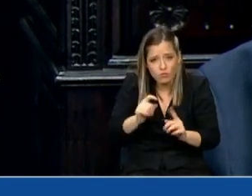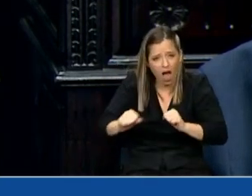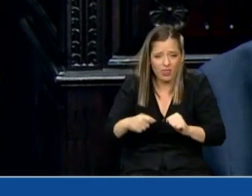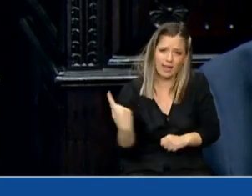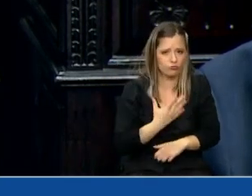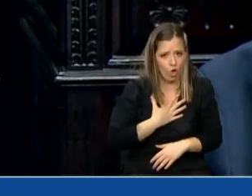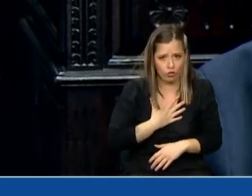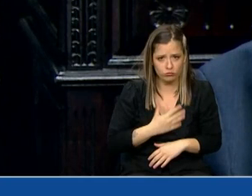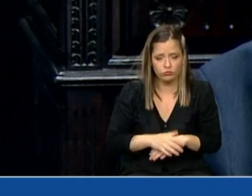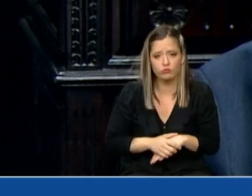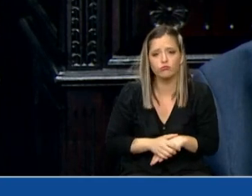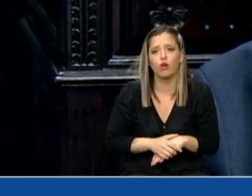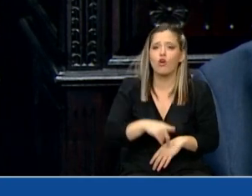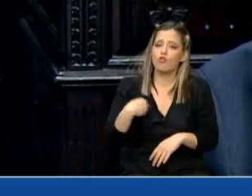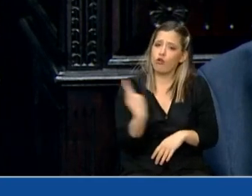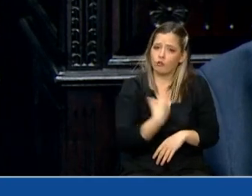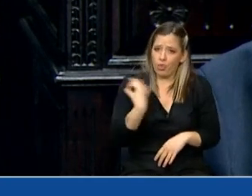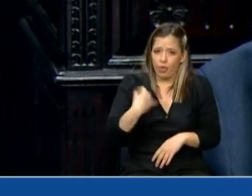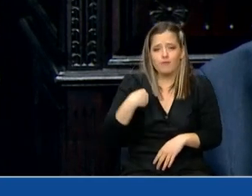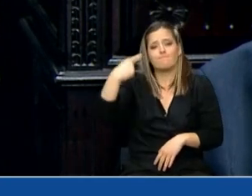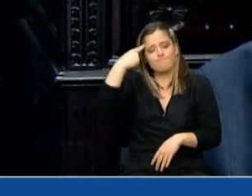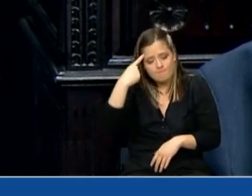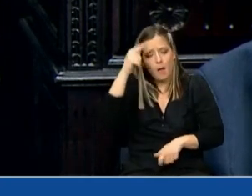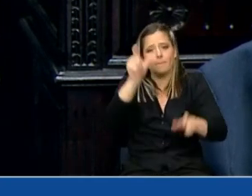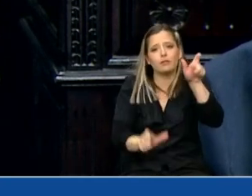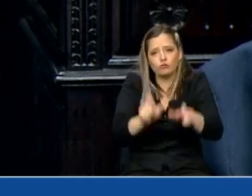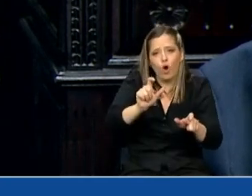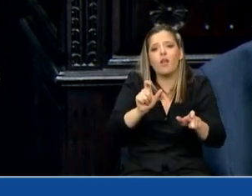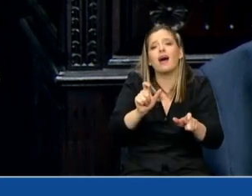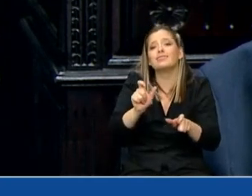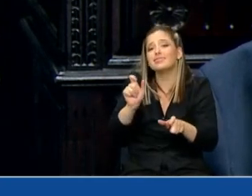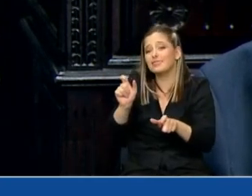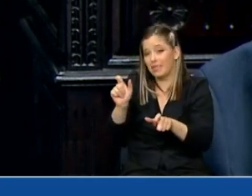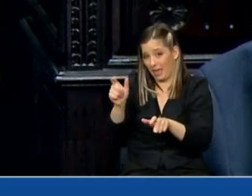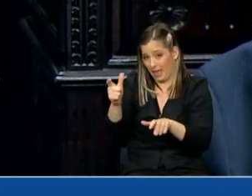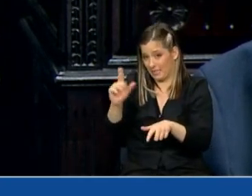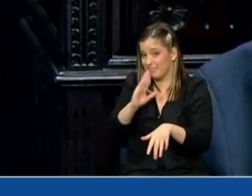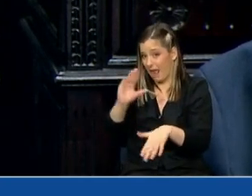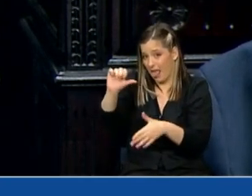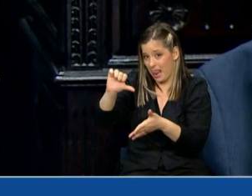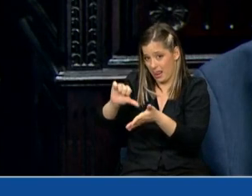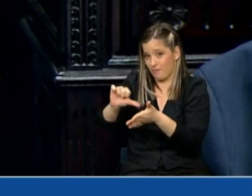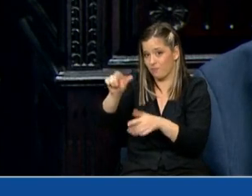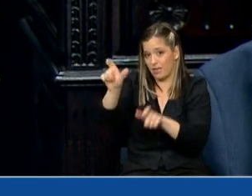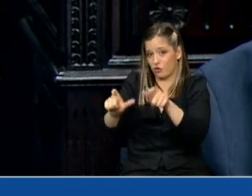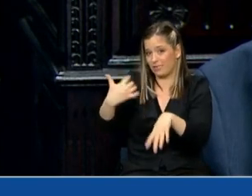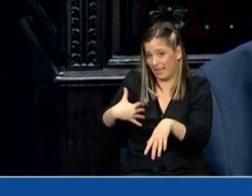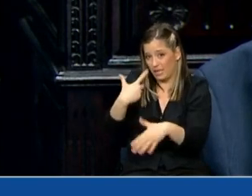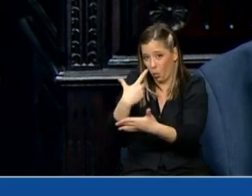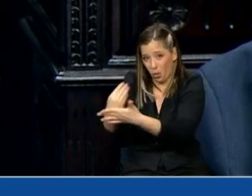Necesitamos recordar todos a los muertos argentinos en Israel, a quienes tienen